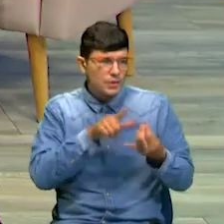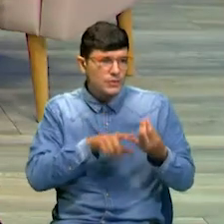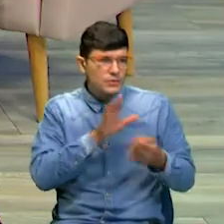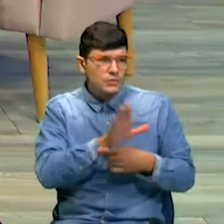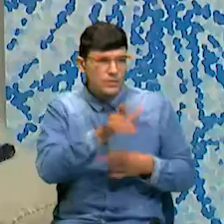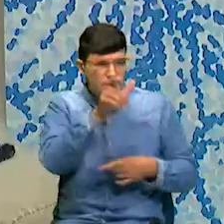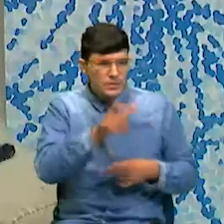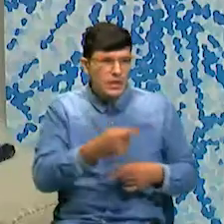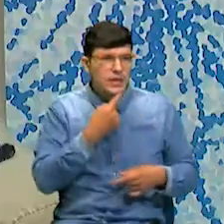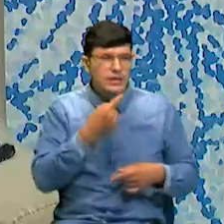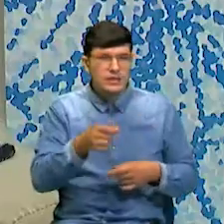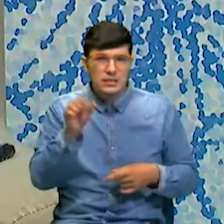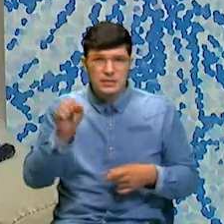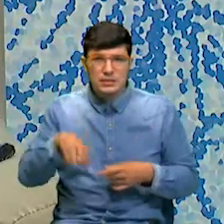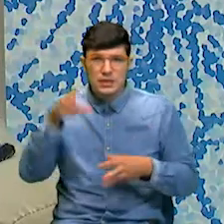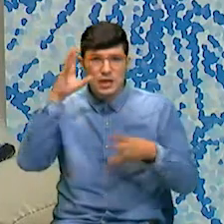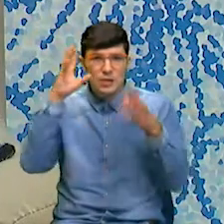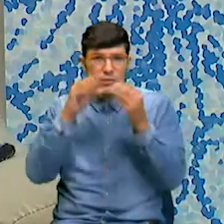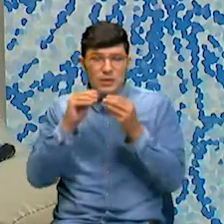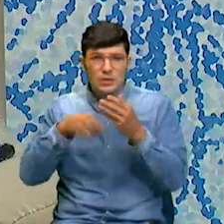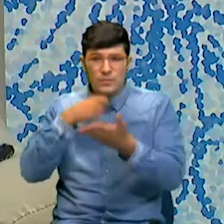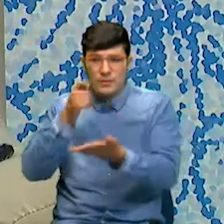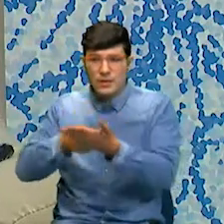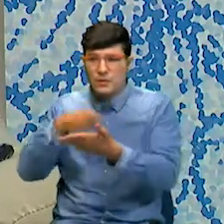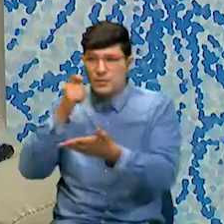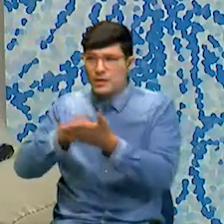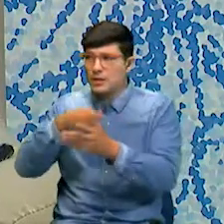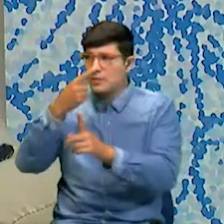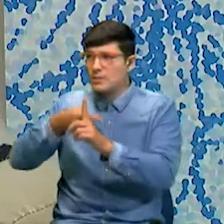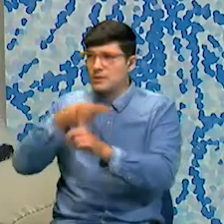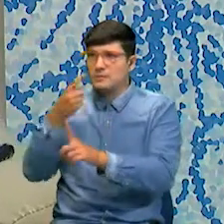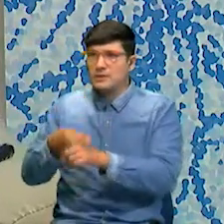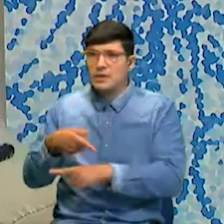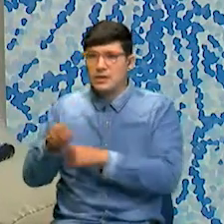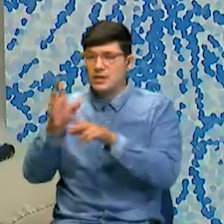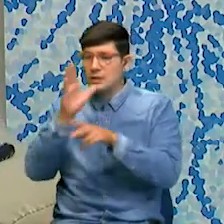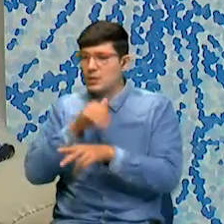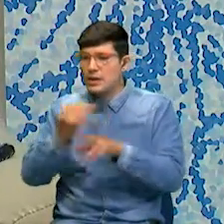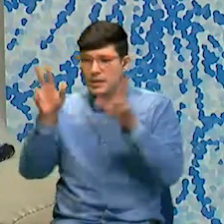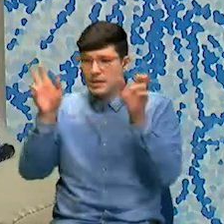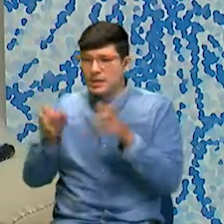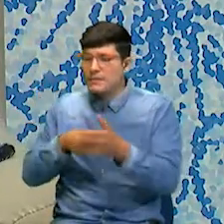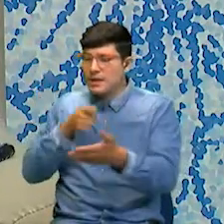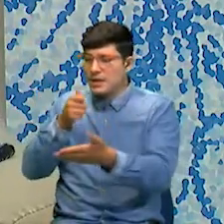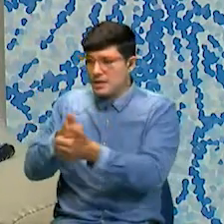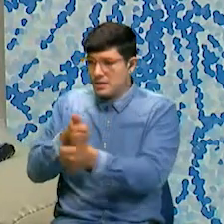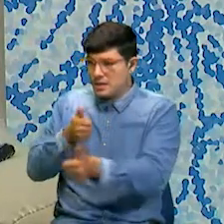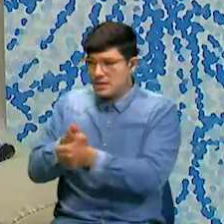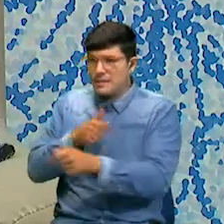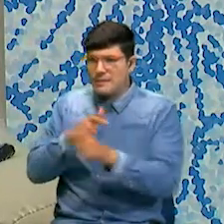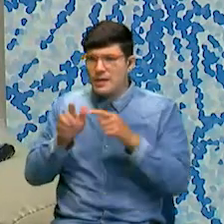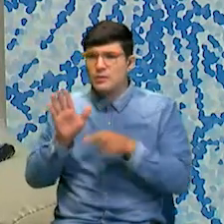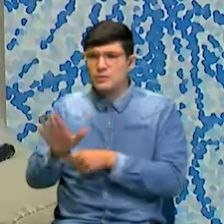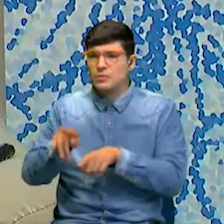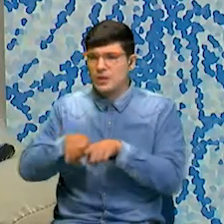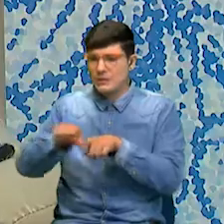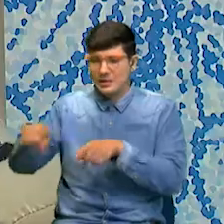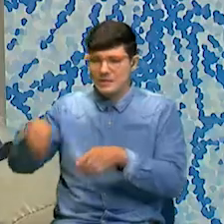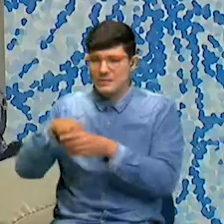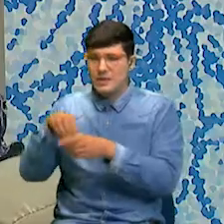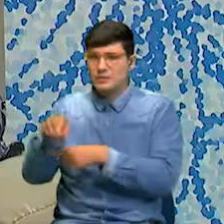televidente que ellos acordaron una cuota, ¿cierto? O sea, ahí no hay tema de alimentos, pero que una hermana se queda con la